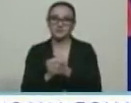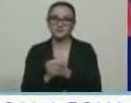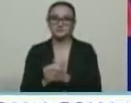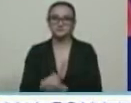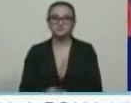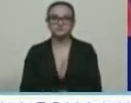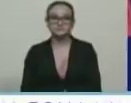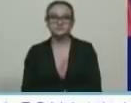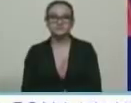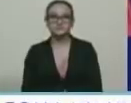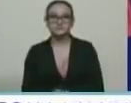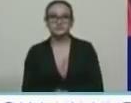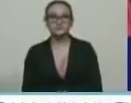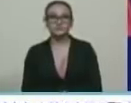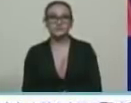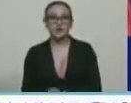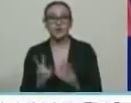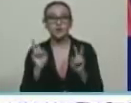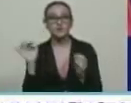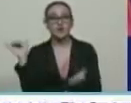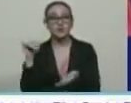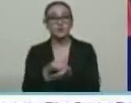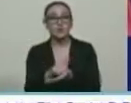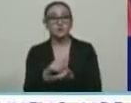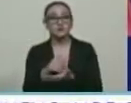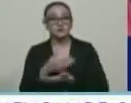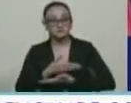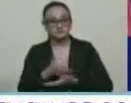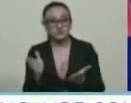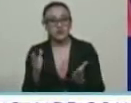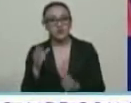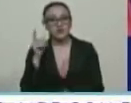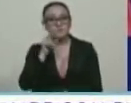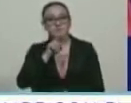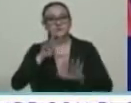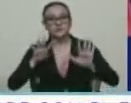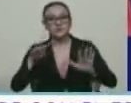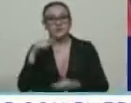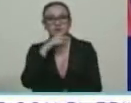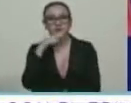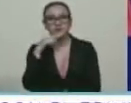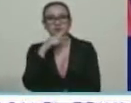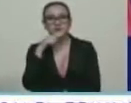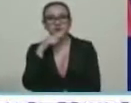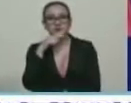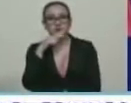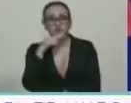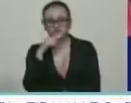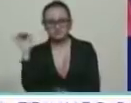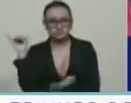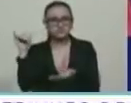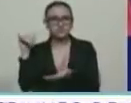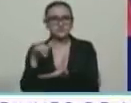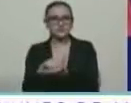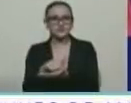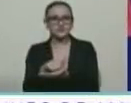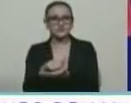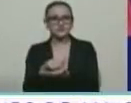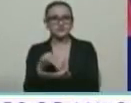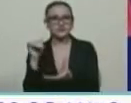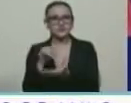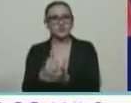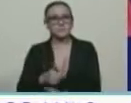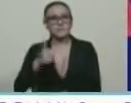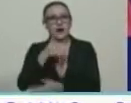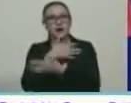El nuevo aeropuerto que abrimos el día 29 de octubre es uno de los aeropuertos